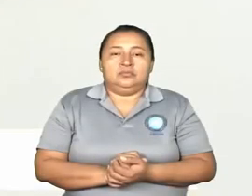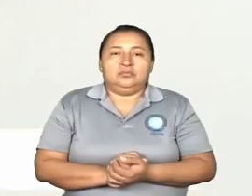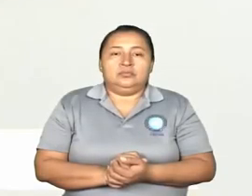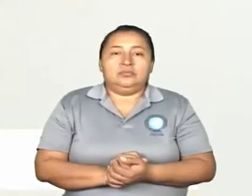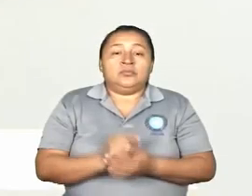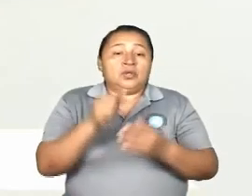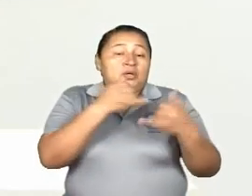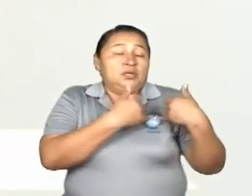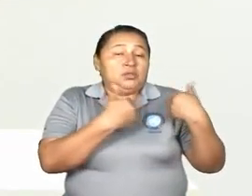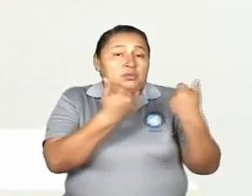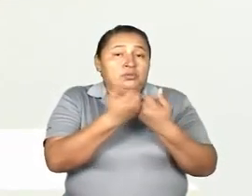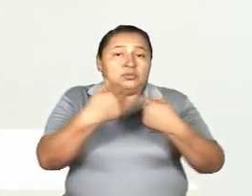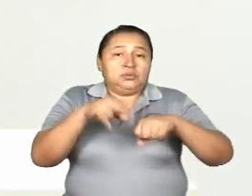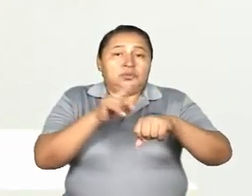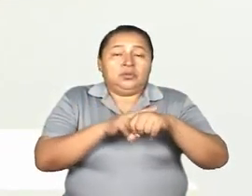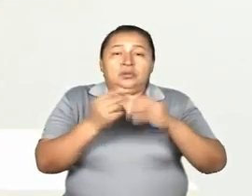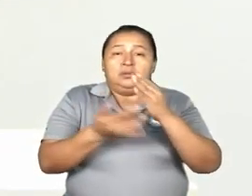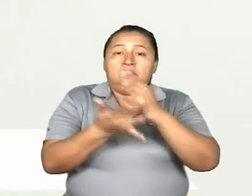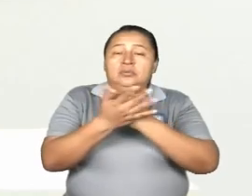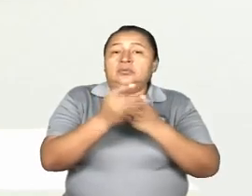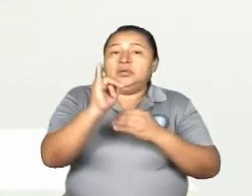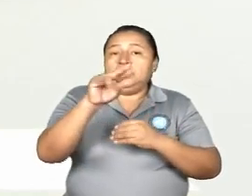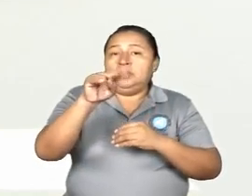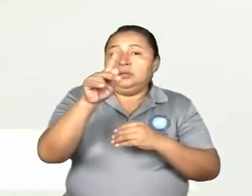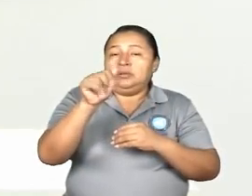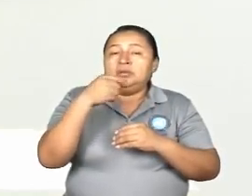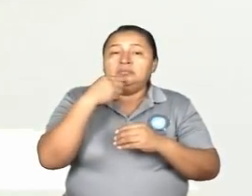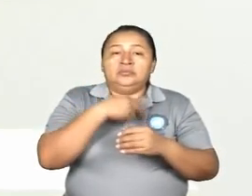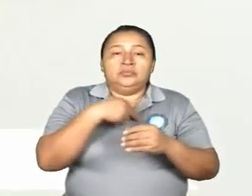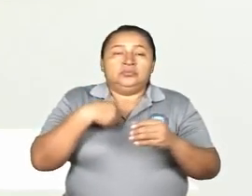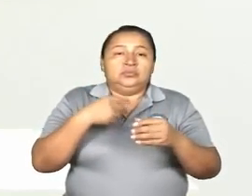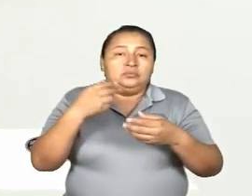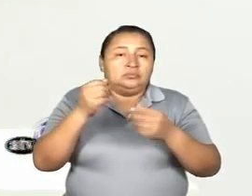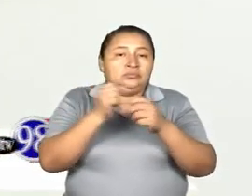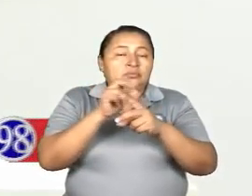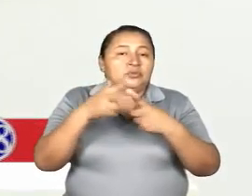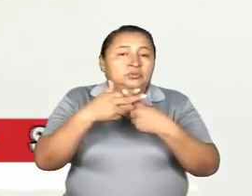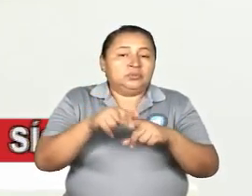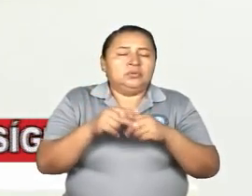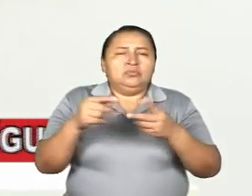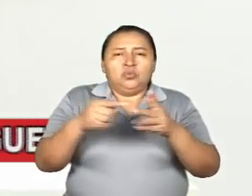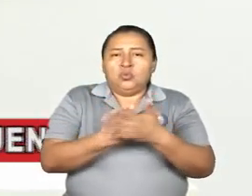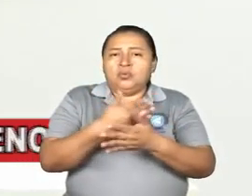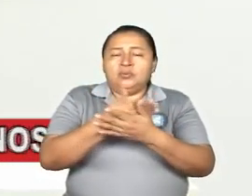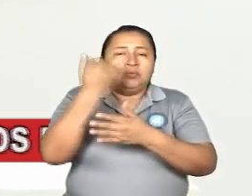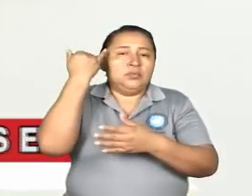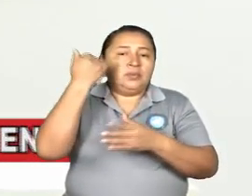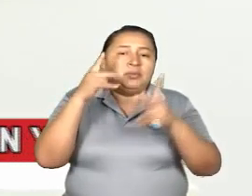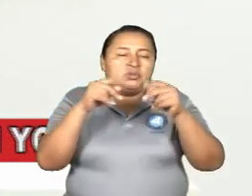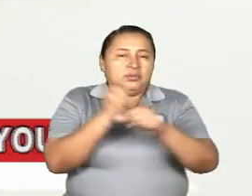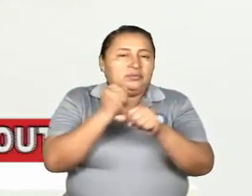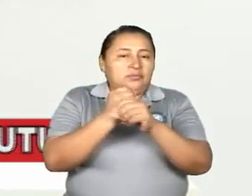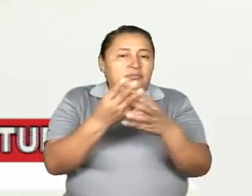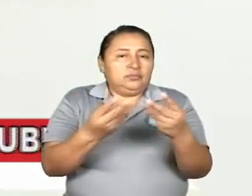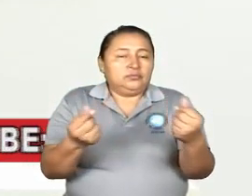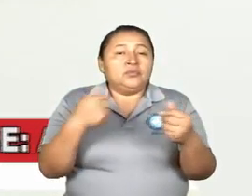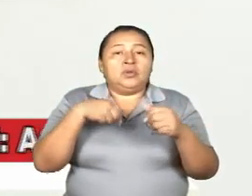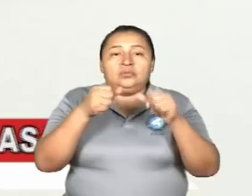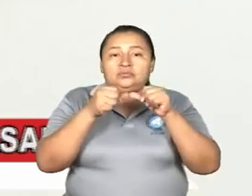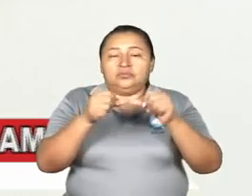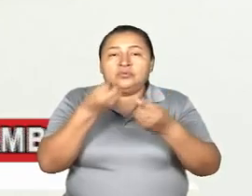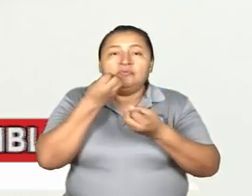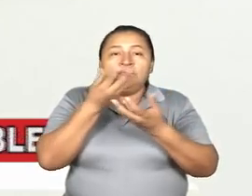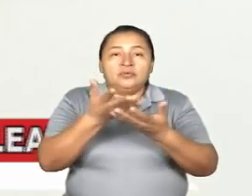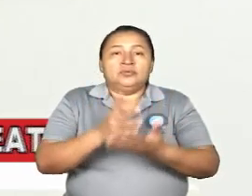El Instituto Nacional Tecnológico Agropecuario realizó el taller Emprender en el Campo, esto con productores. A continuación les presentamos